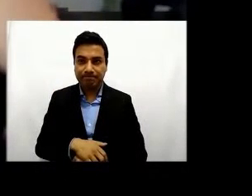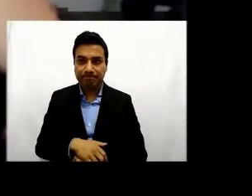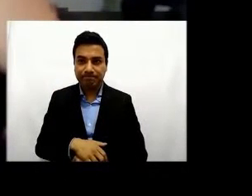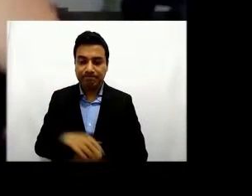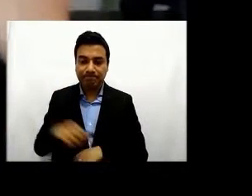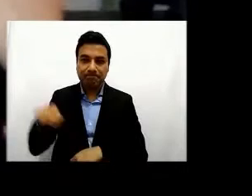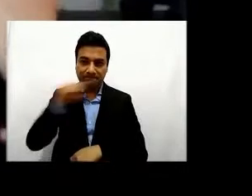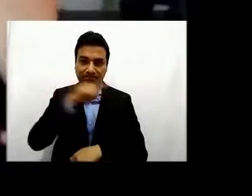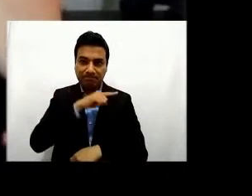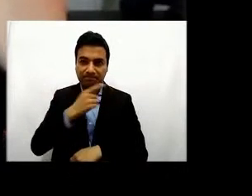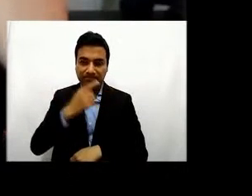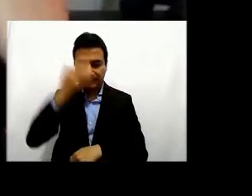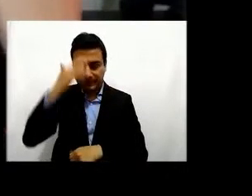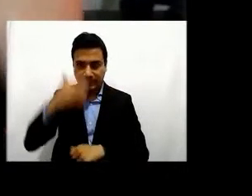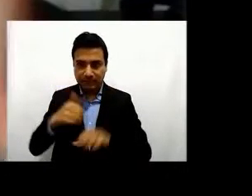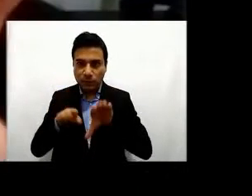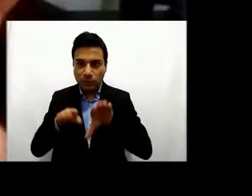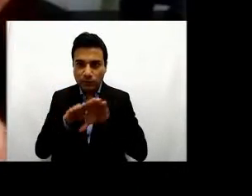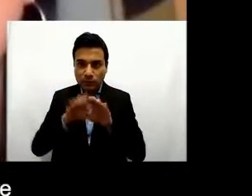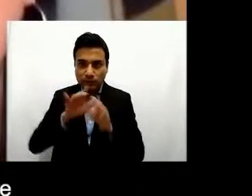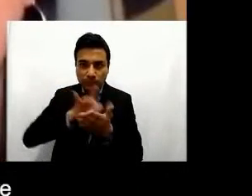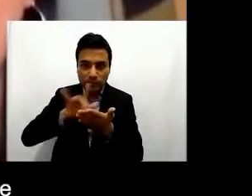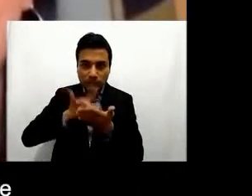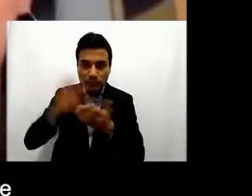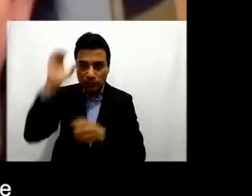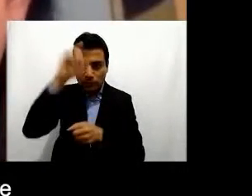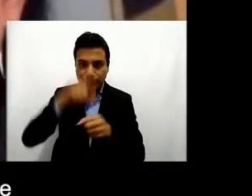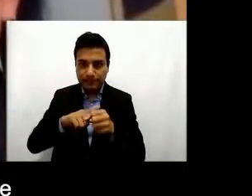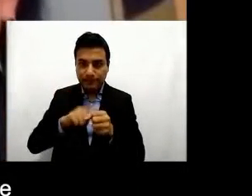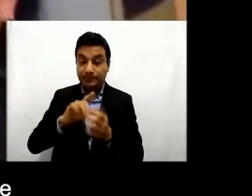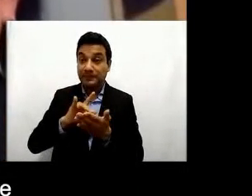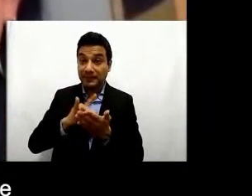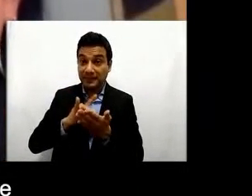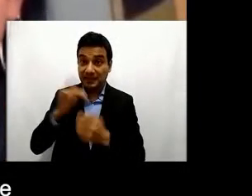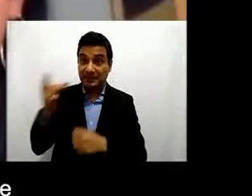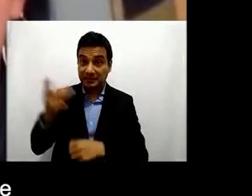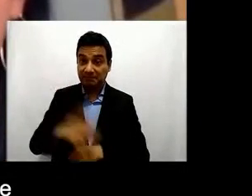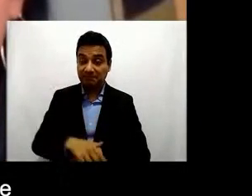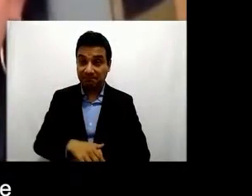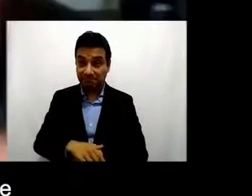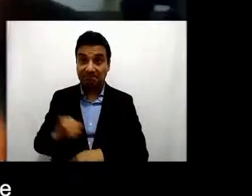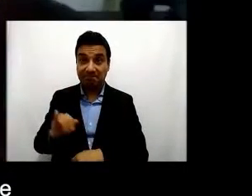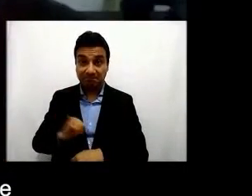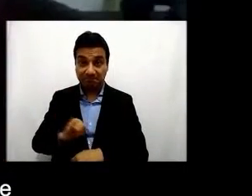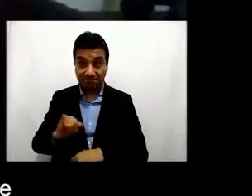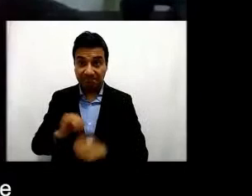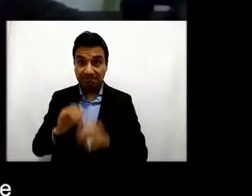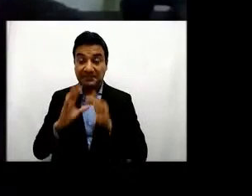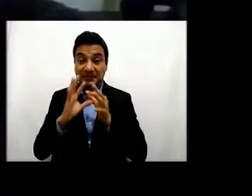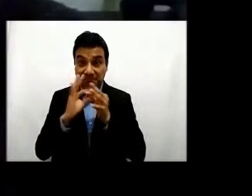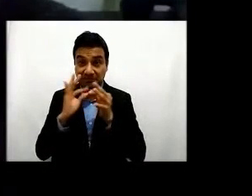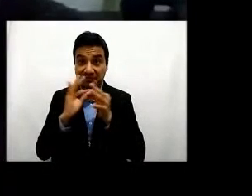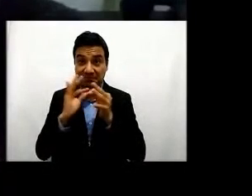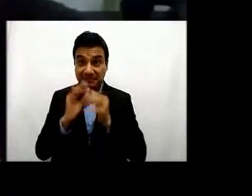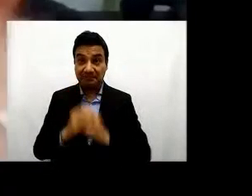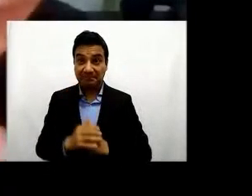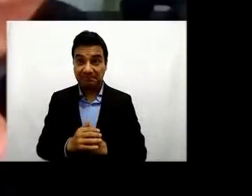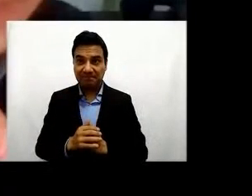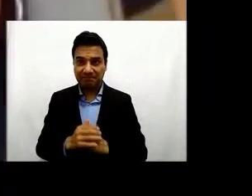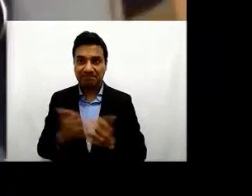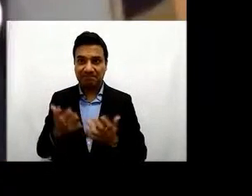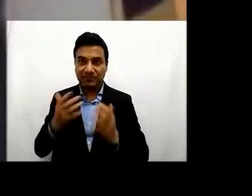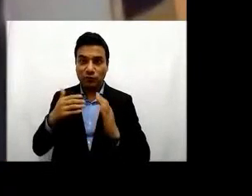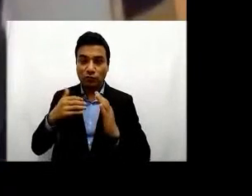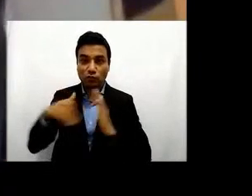apoyar al sector. Muchas gracias, Gerardo. Es muy interesante lo que planteas de justo esta curva de aprendizaje